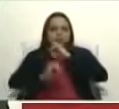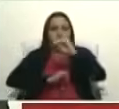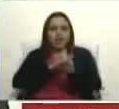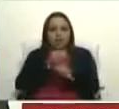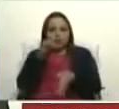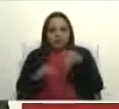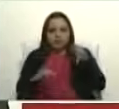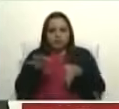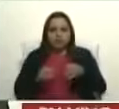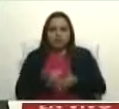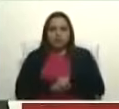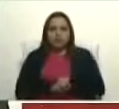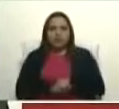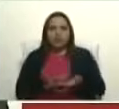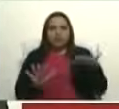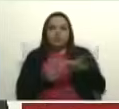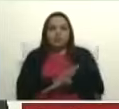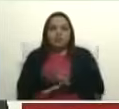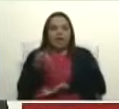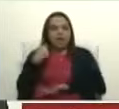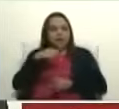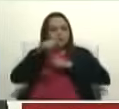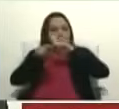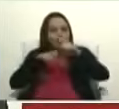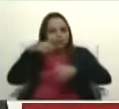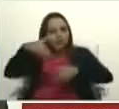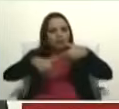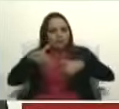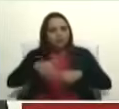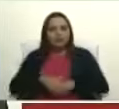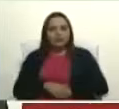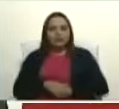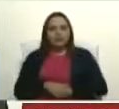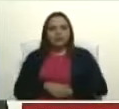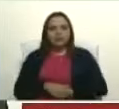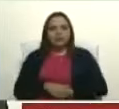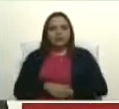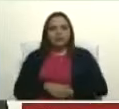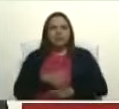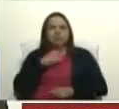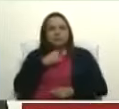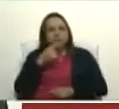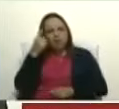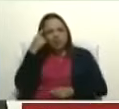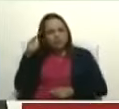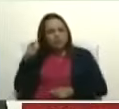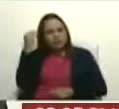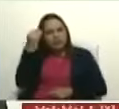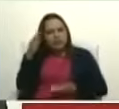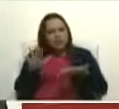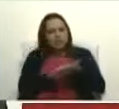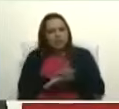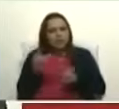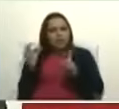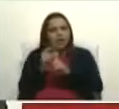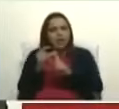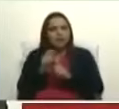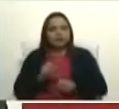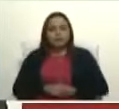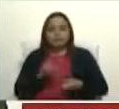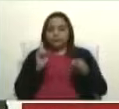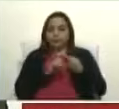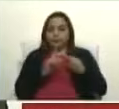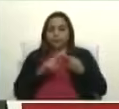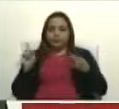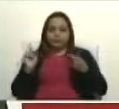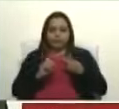a propósito de la realización del referéndum consultivo el día de ayer. Me gustaría saber qué opinión le da usted a eso. Por otra